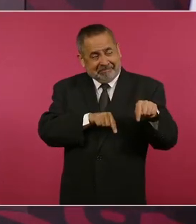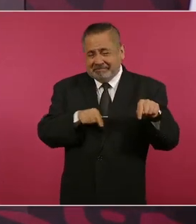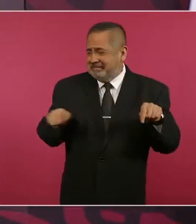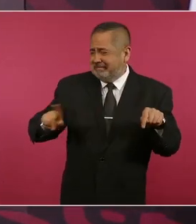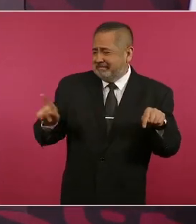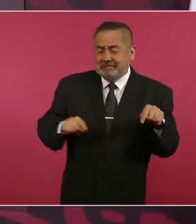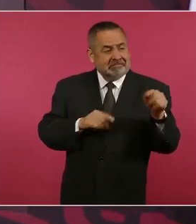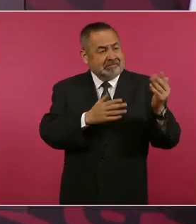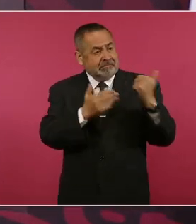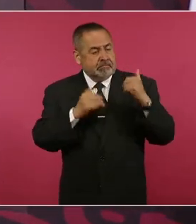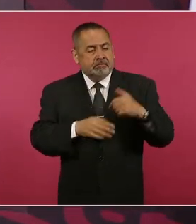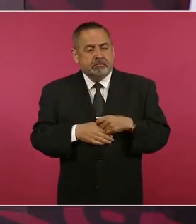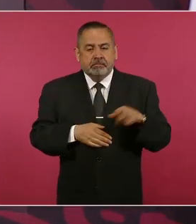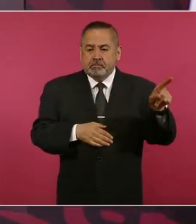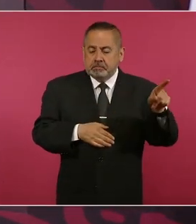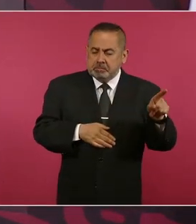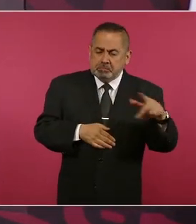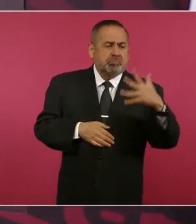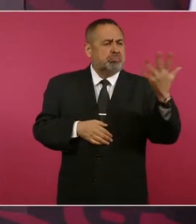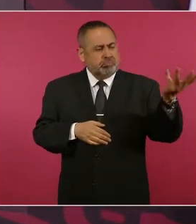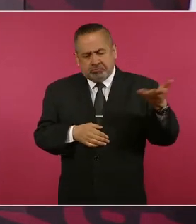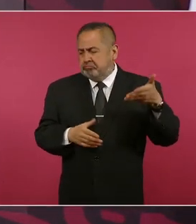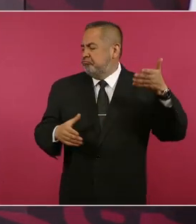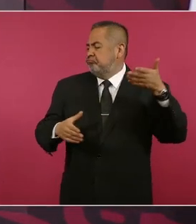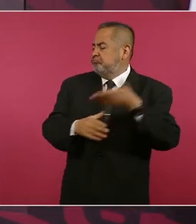a la invasión.